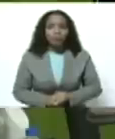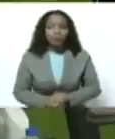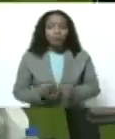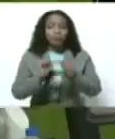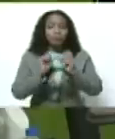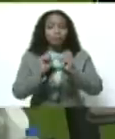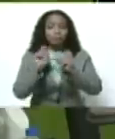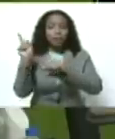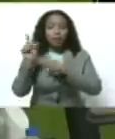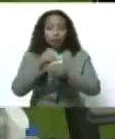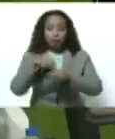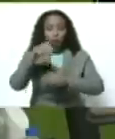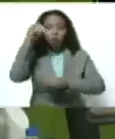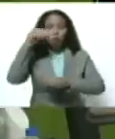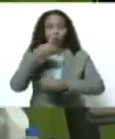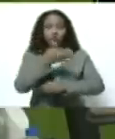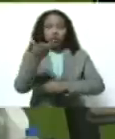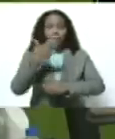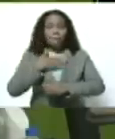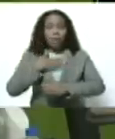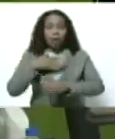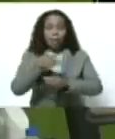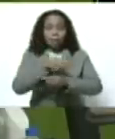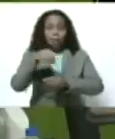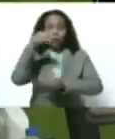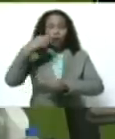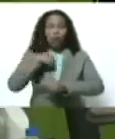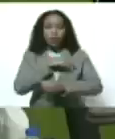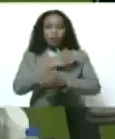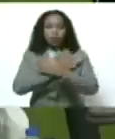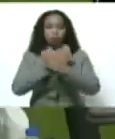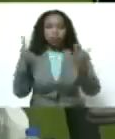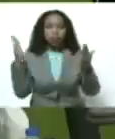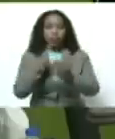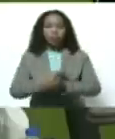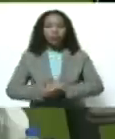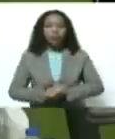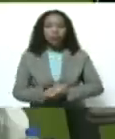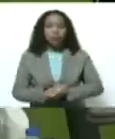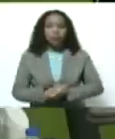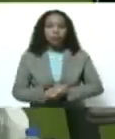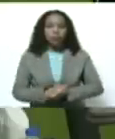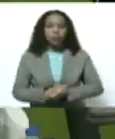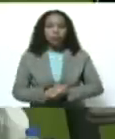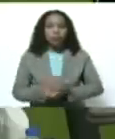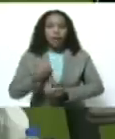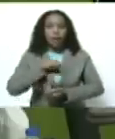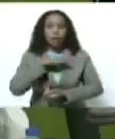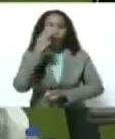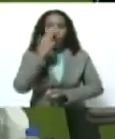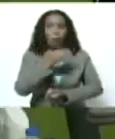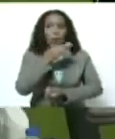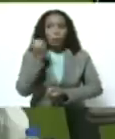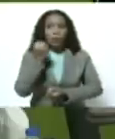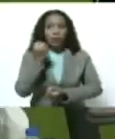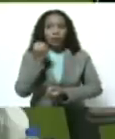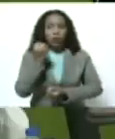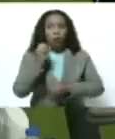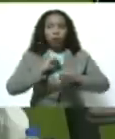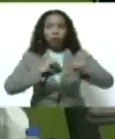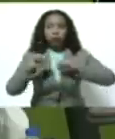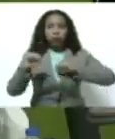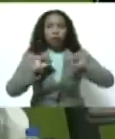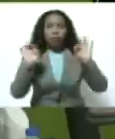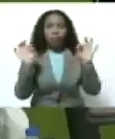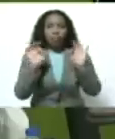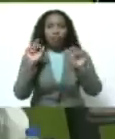mantengo este espíritu, estoy con ustedes en mi espíritu, en nuestra solidaridad y en nuestro compromiso inamovible